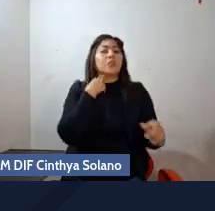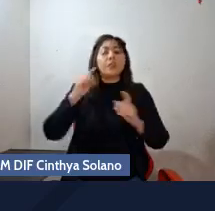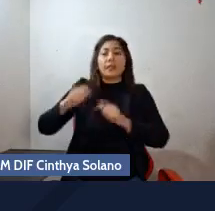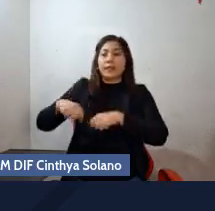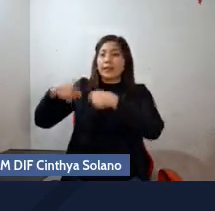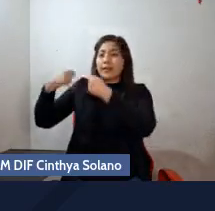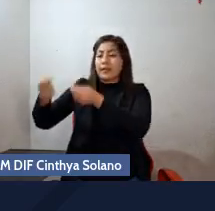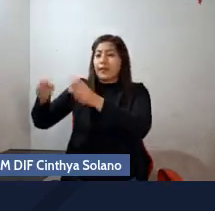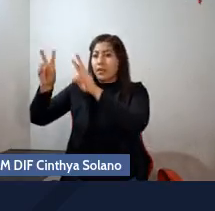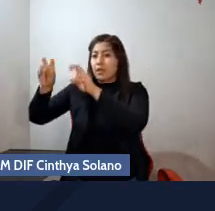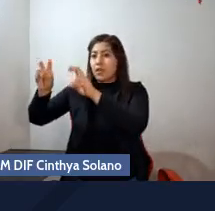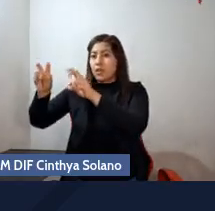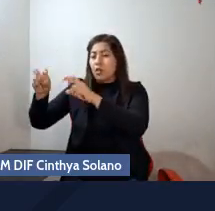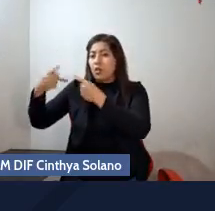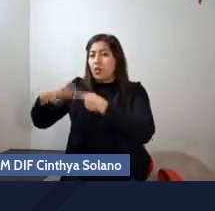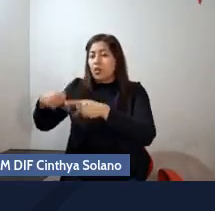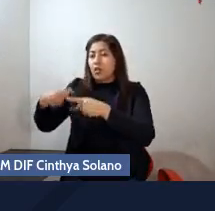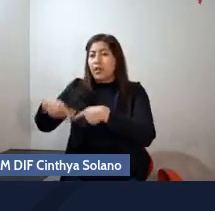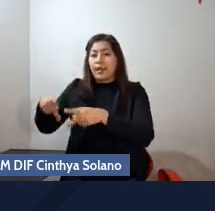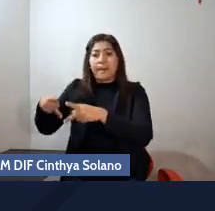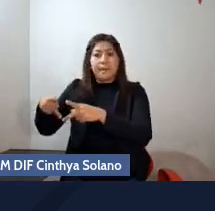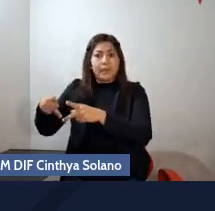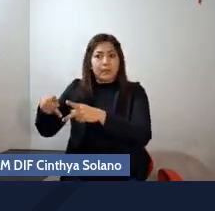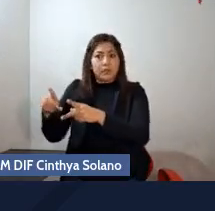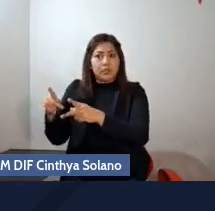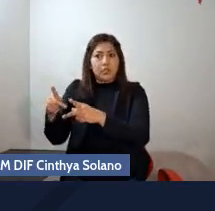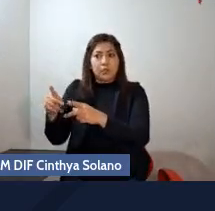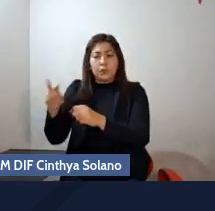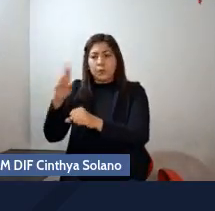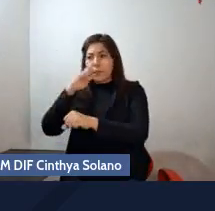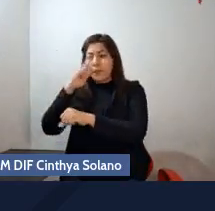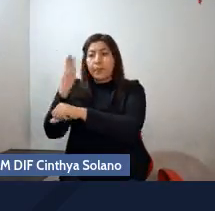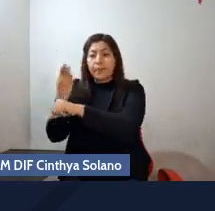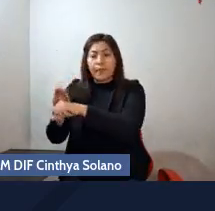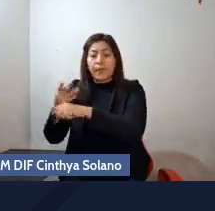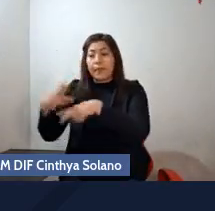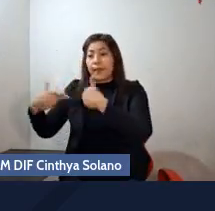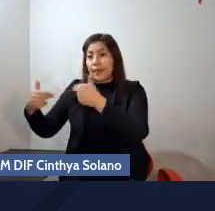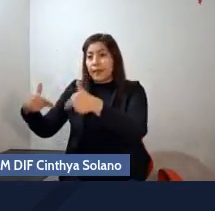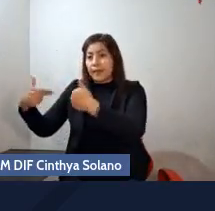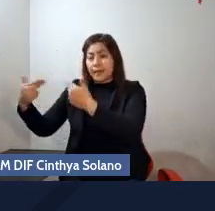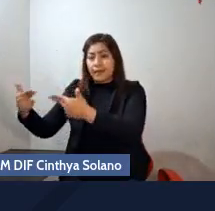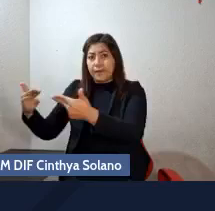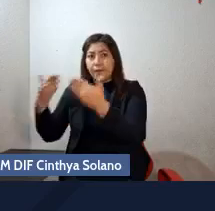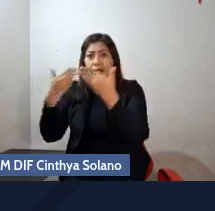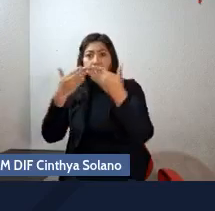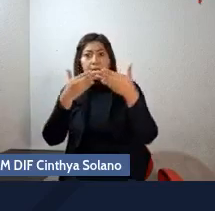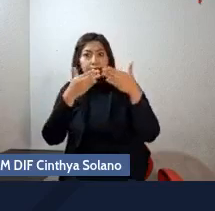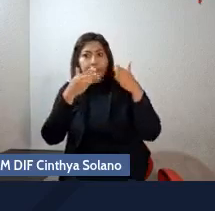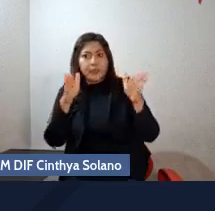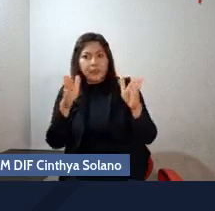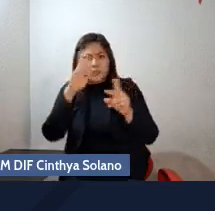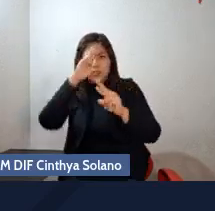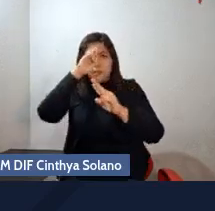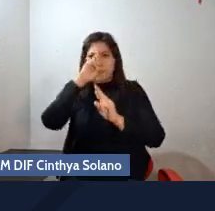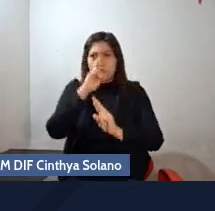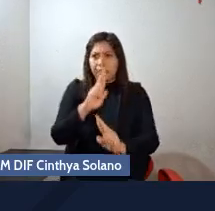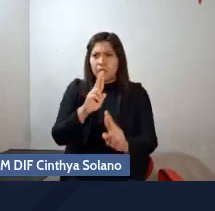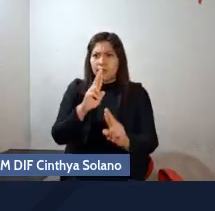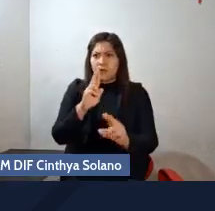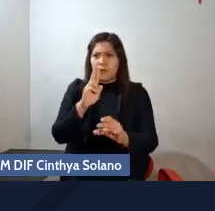Y obviamente se tenía que abrir, hacer como una solemnidad para abrir ese sobre porque iba